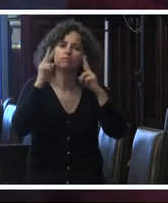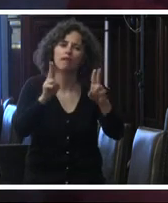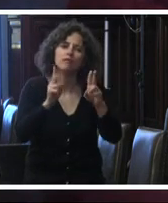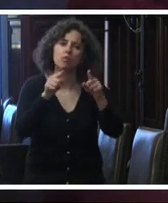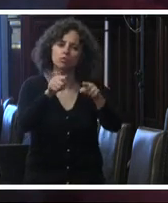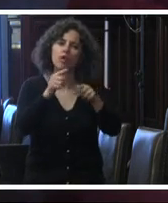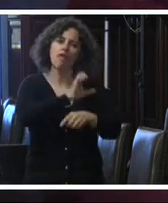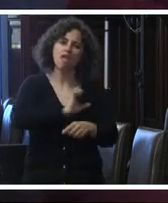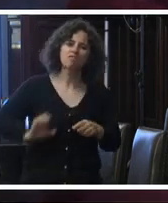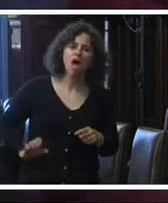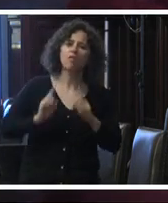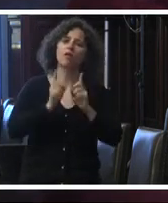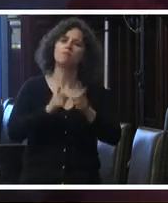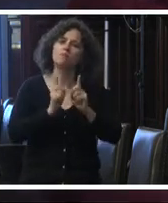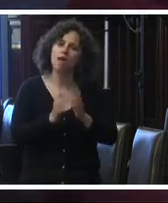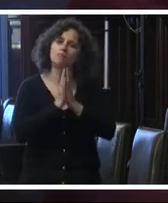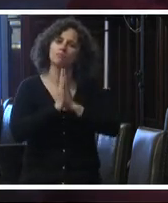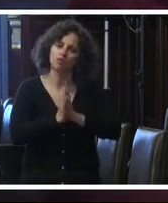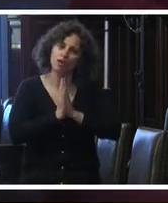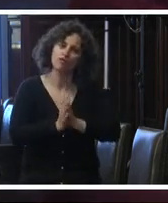Estado, tal vez